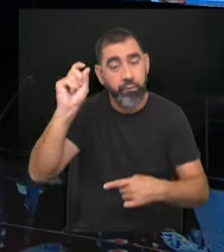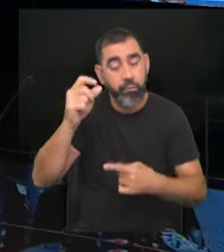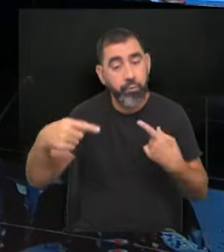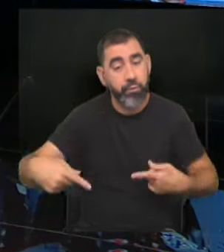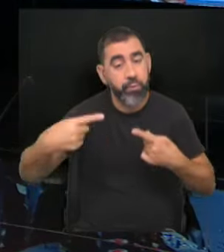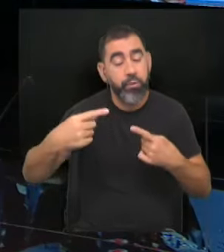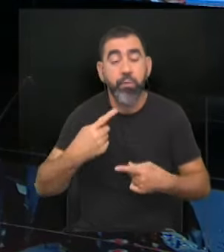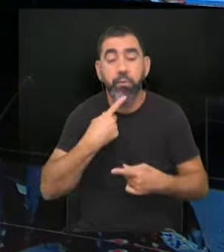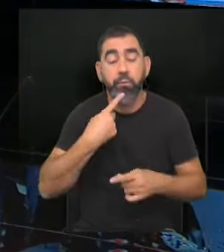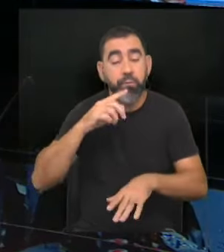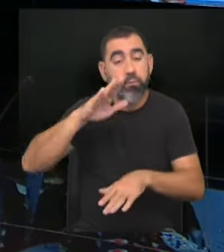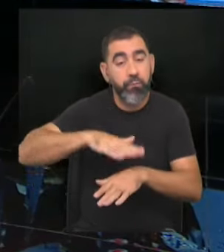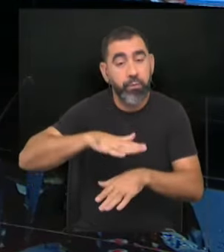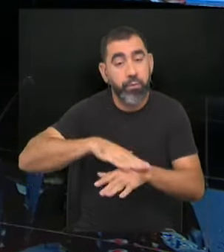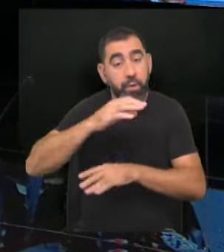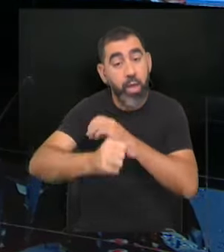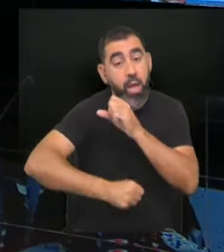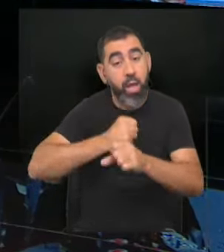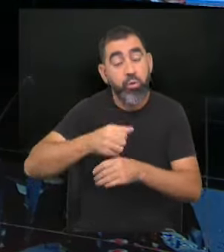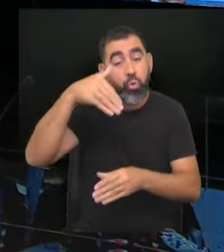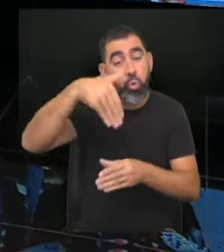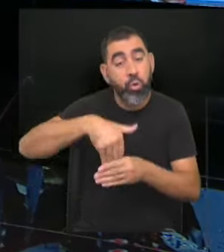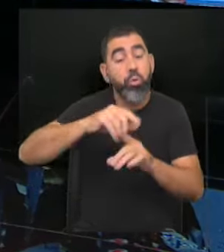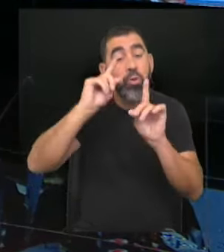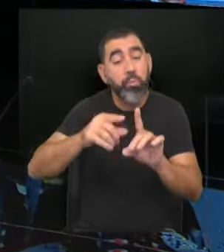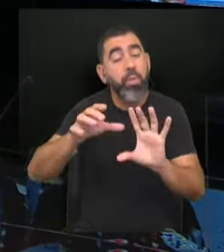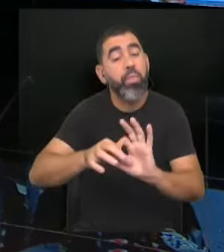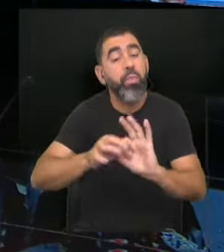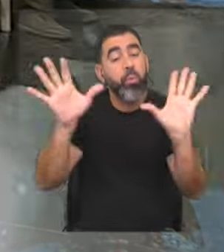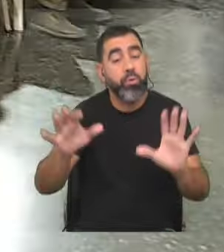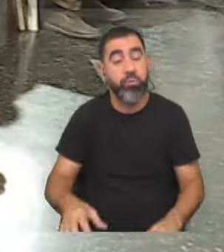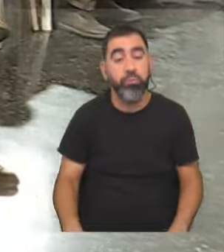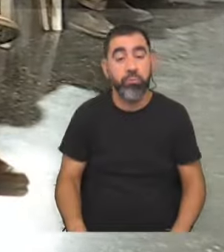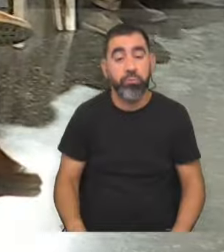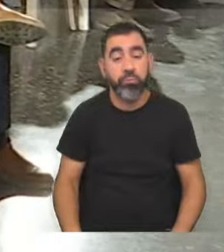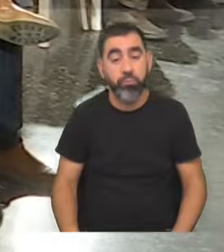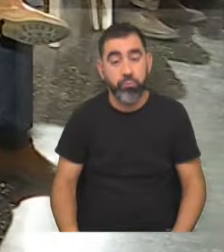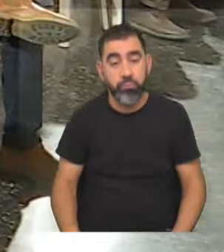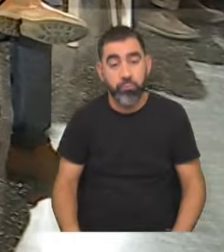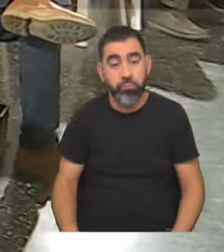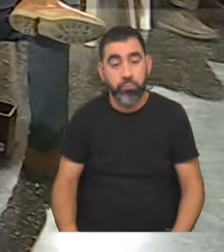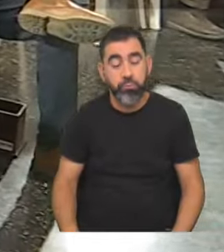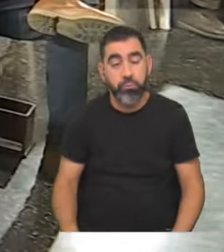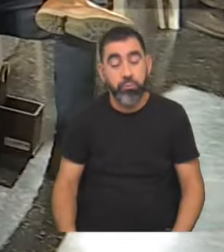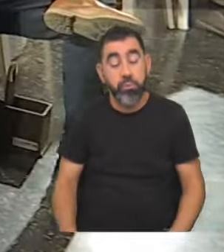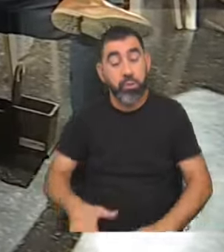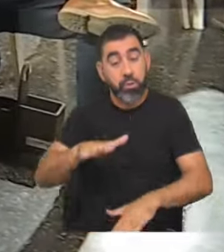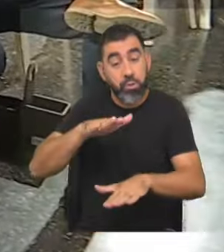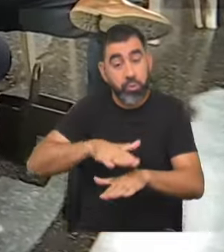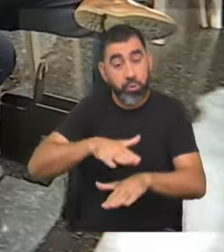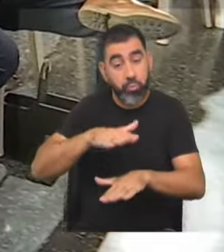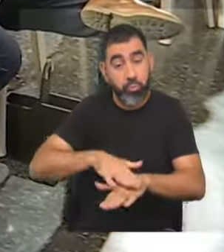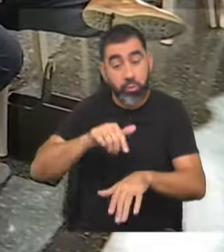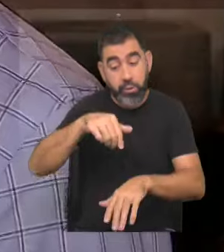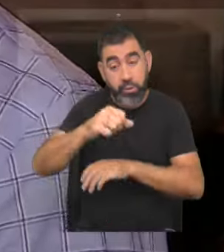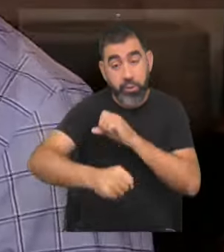debate político responsable en un año electoral y para la democracia es una gran responsabilidad sobre todo un